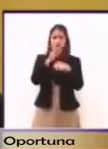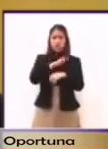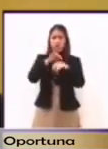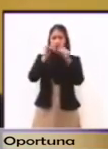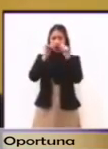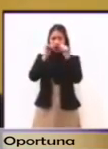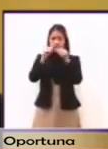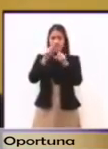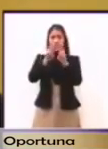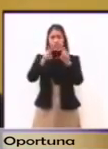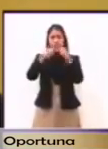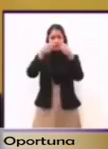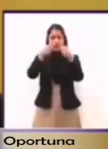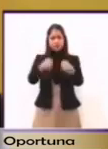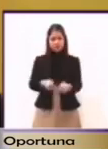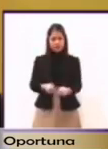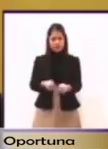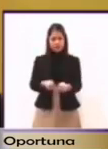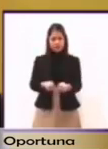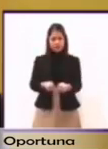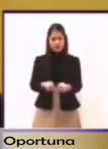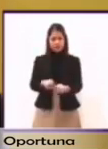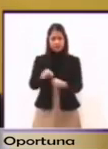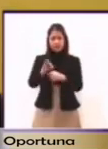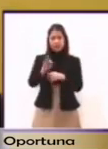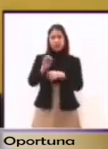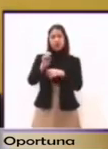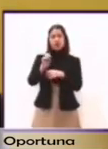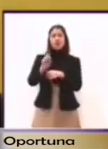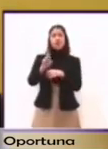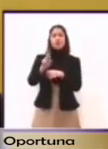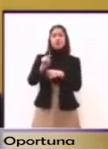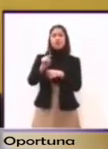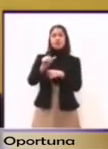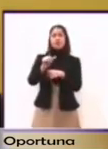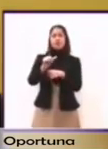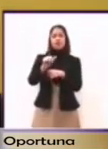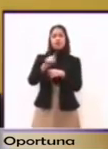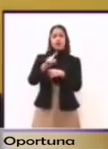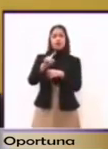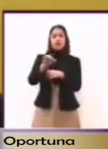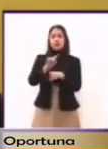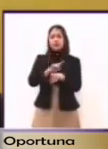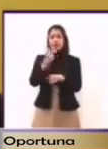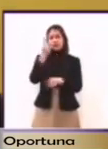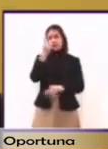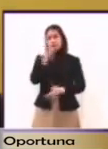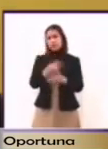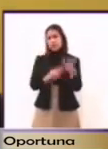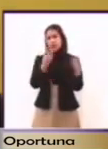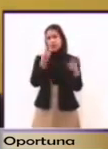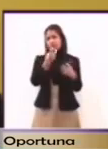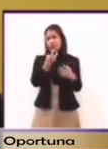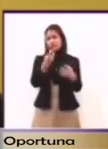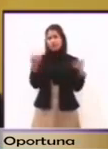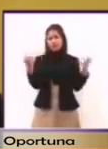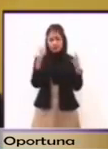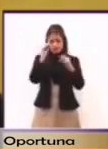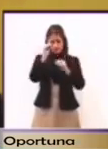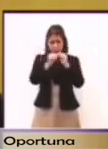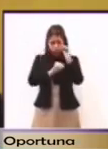seguridad. El Fortapaz, que ha sido un programa diseñado en el